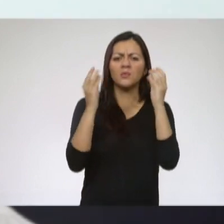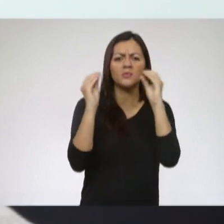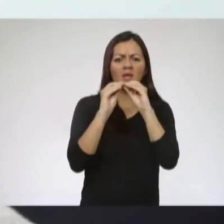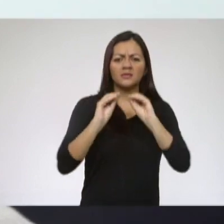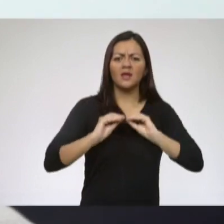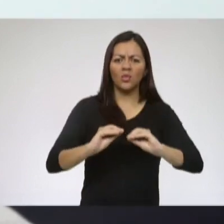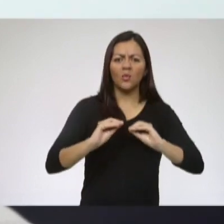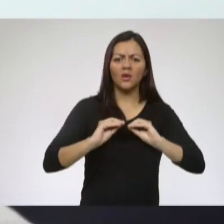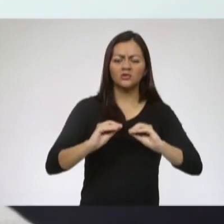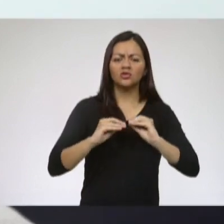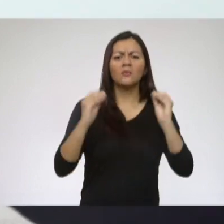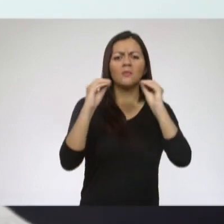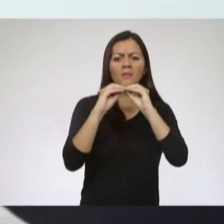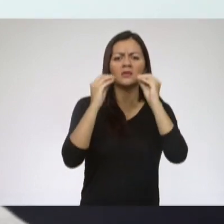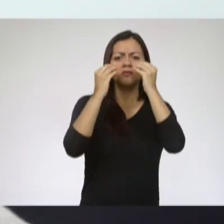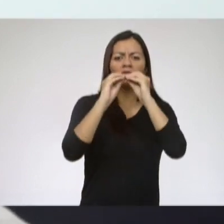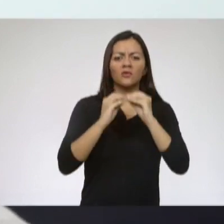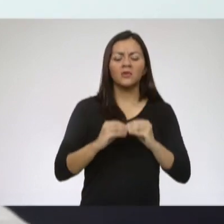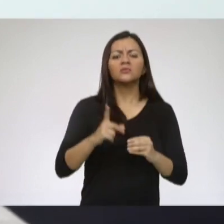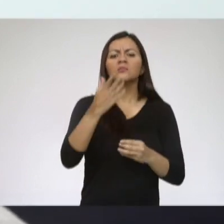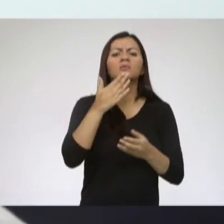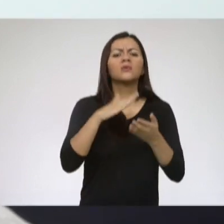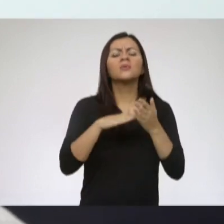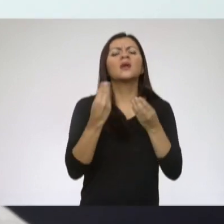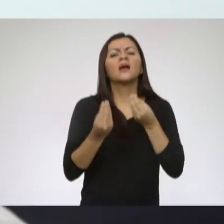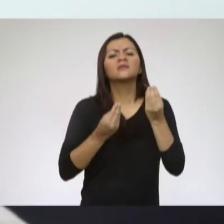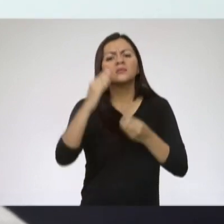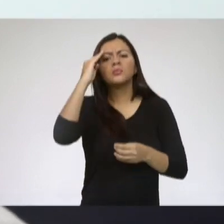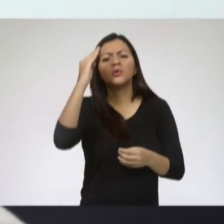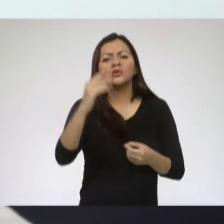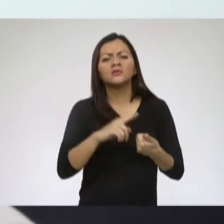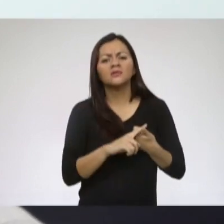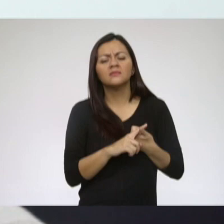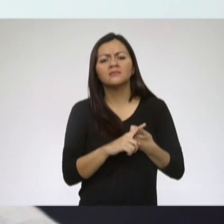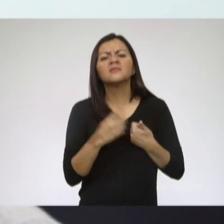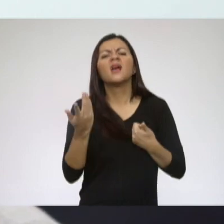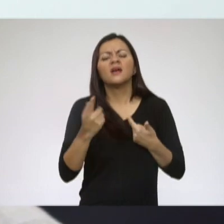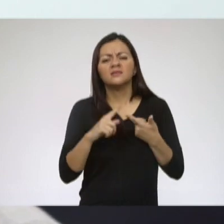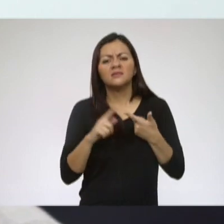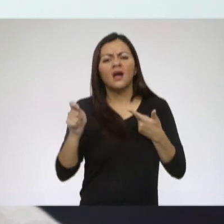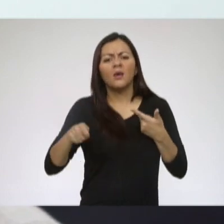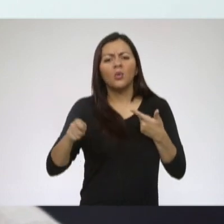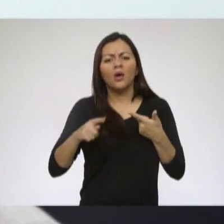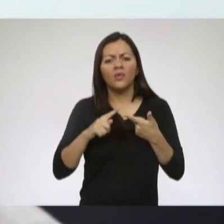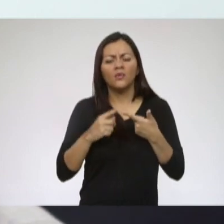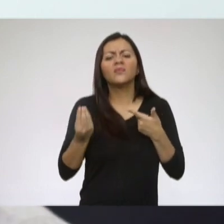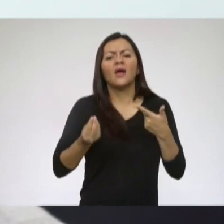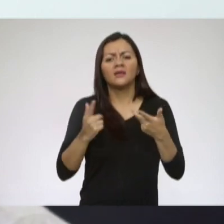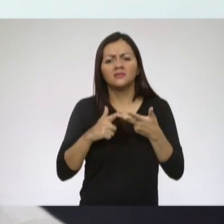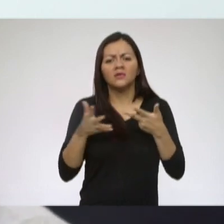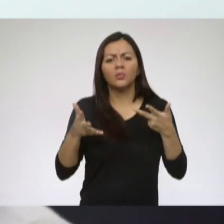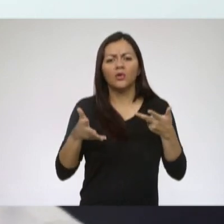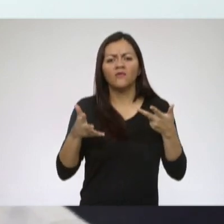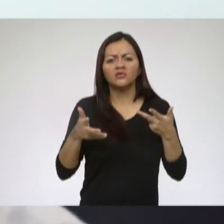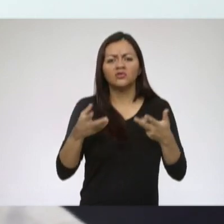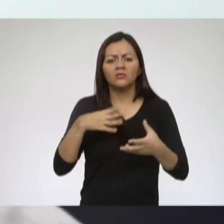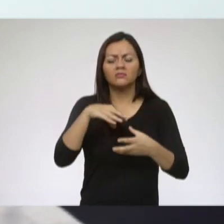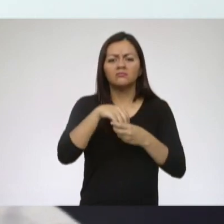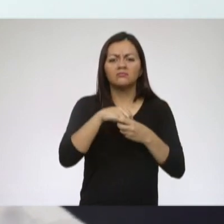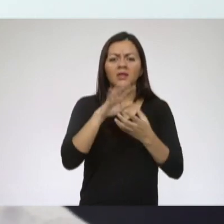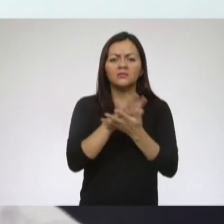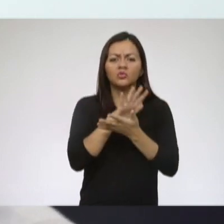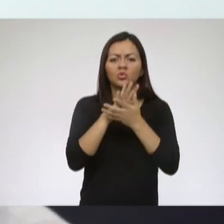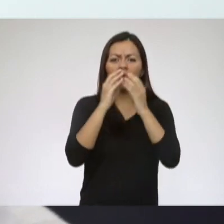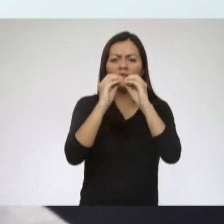¿Qué están haciendo los policías? ¿Qué están haciendo los abogados? ¿Qué están haciendo los profesores en sus escuelas de